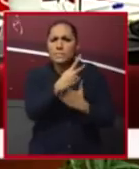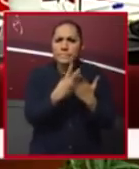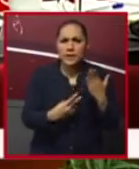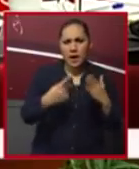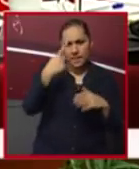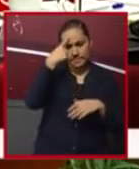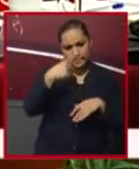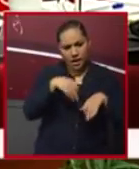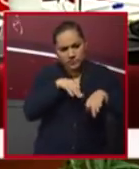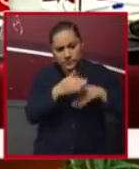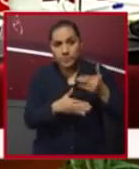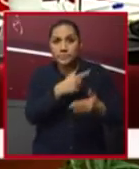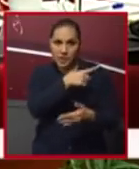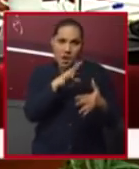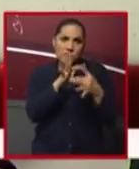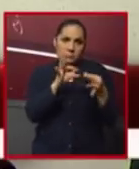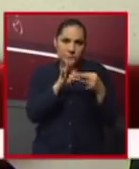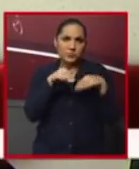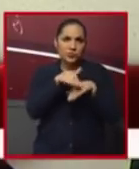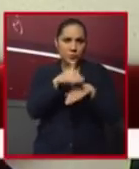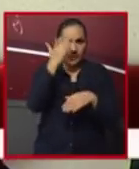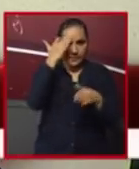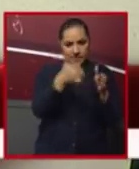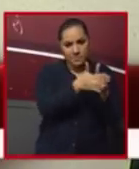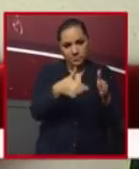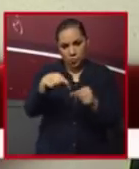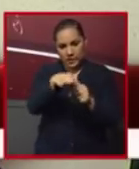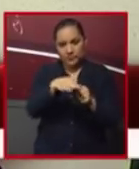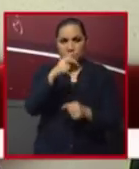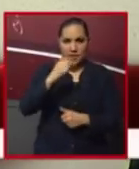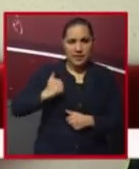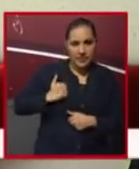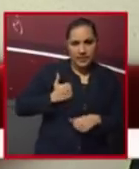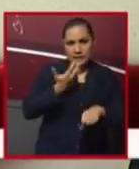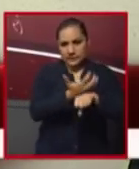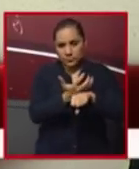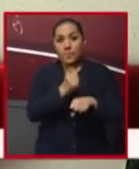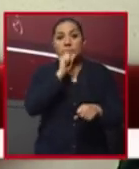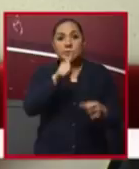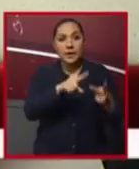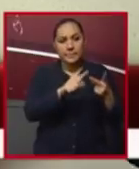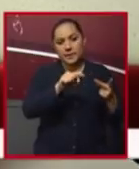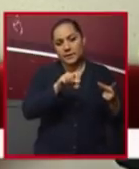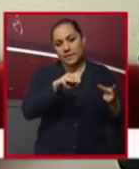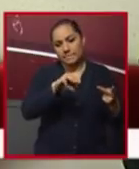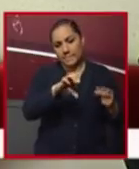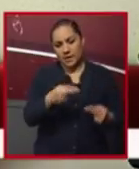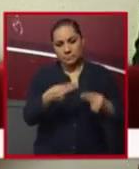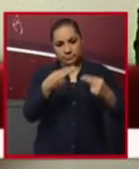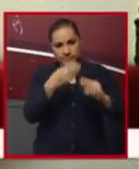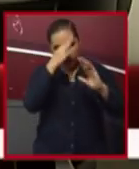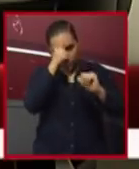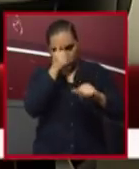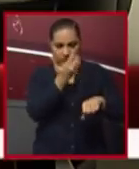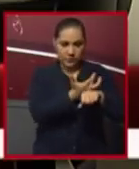jornadas electorales de Canadá y Estados Unidos, a la ratificación del acuerdo comercial T-MEC y a la política